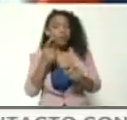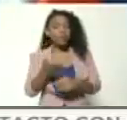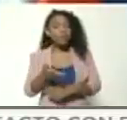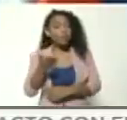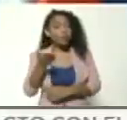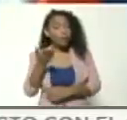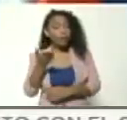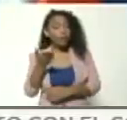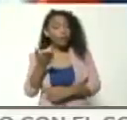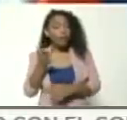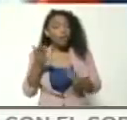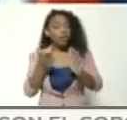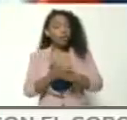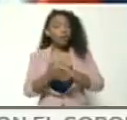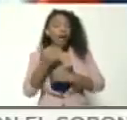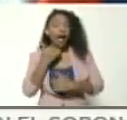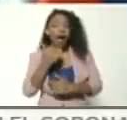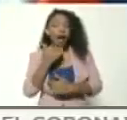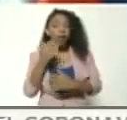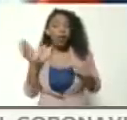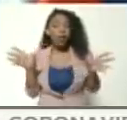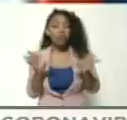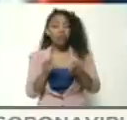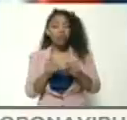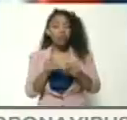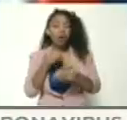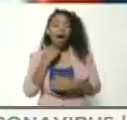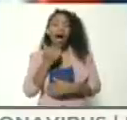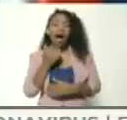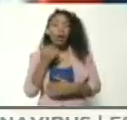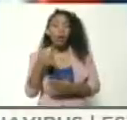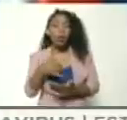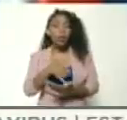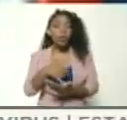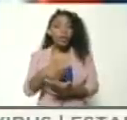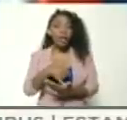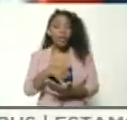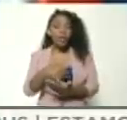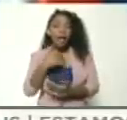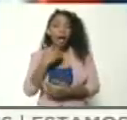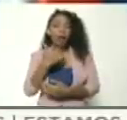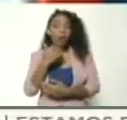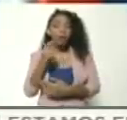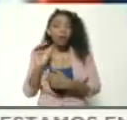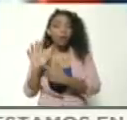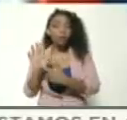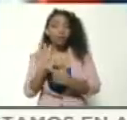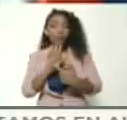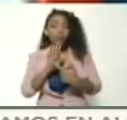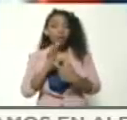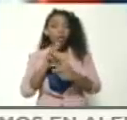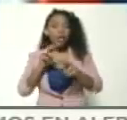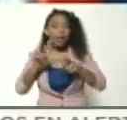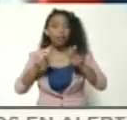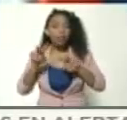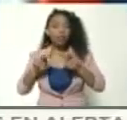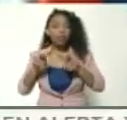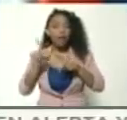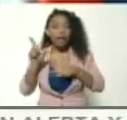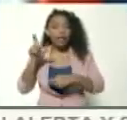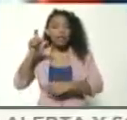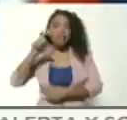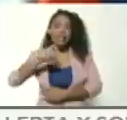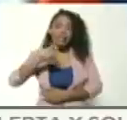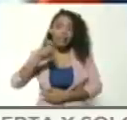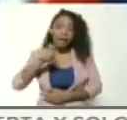particular sobre un aspecto concreto o alguna debilidad en alguno de los planteamientos expuestos, es